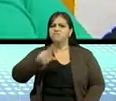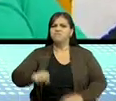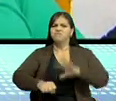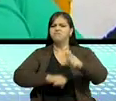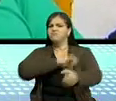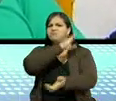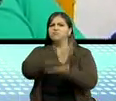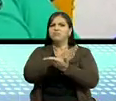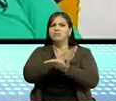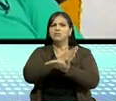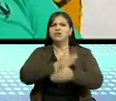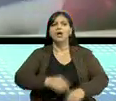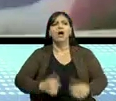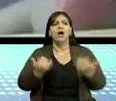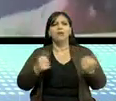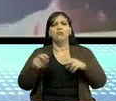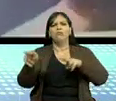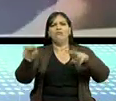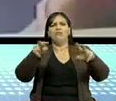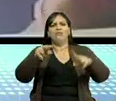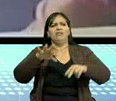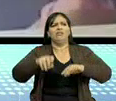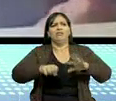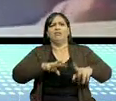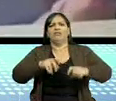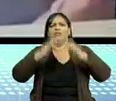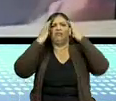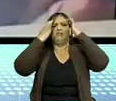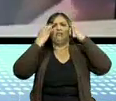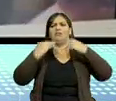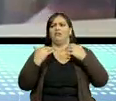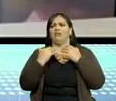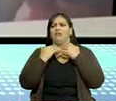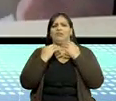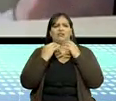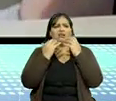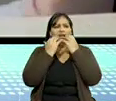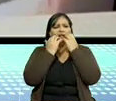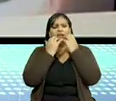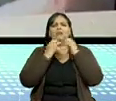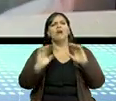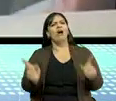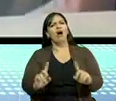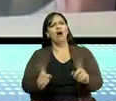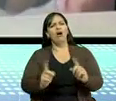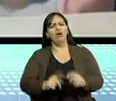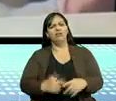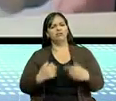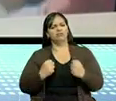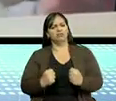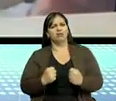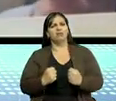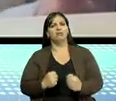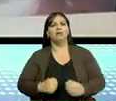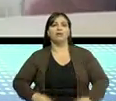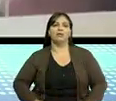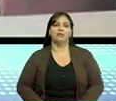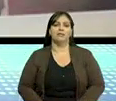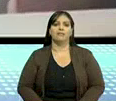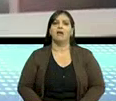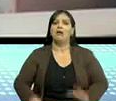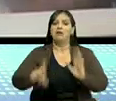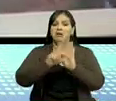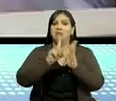pues llevándonos a la desesperación. Bien por estas leyes que están queriendo cambiar y pues yo me